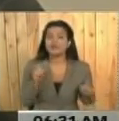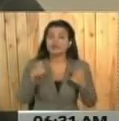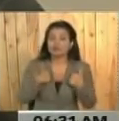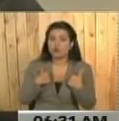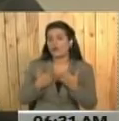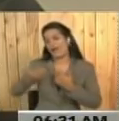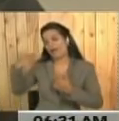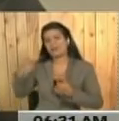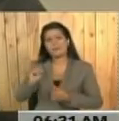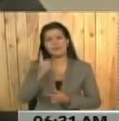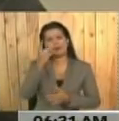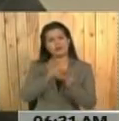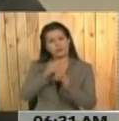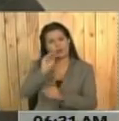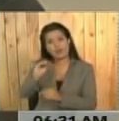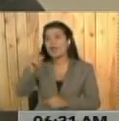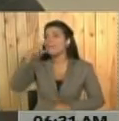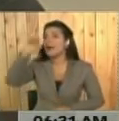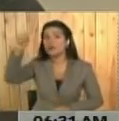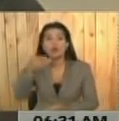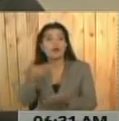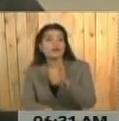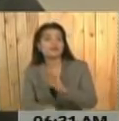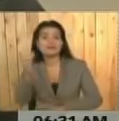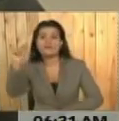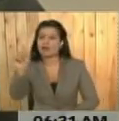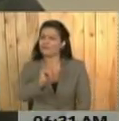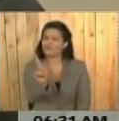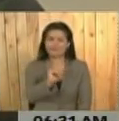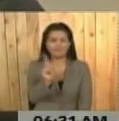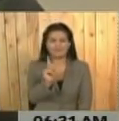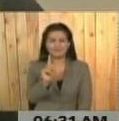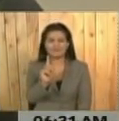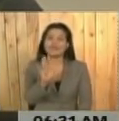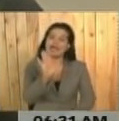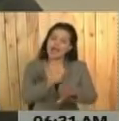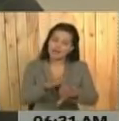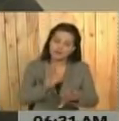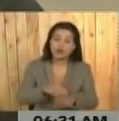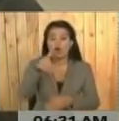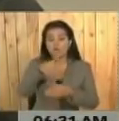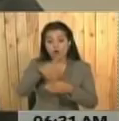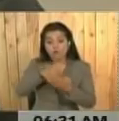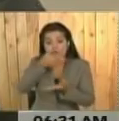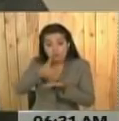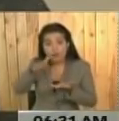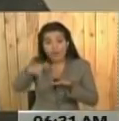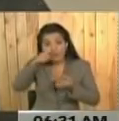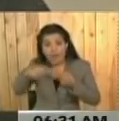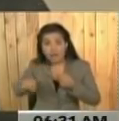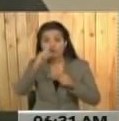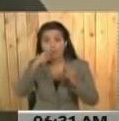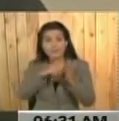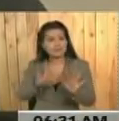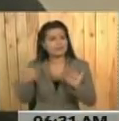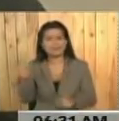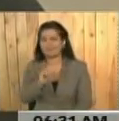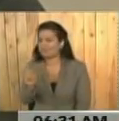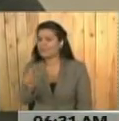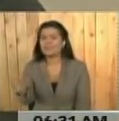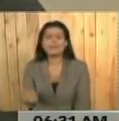dijimos para el primero de septiembre Nicolás no se va le vamos a decir esto también no hay referéndum en el 2016 No hay